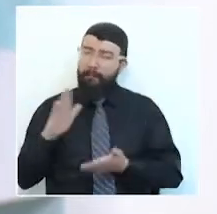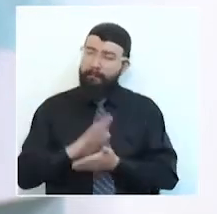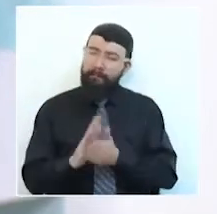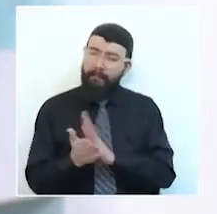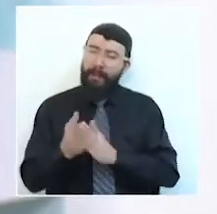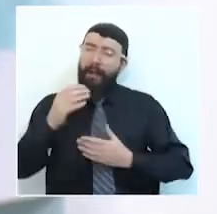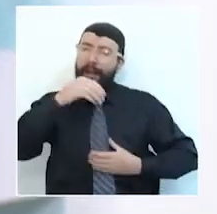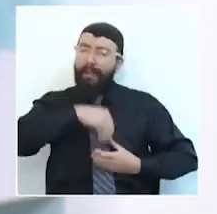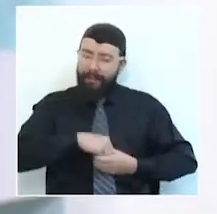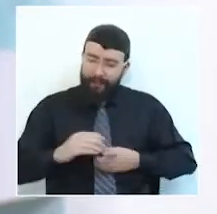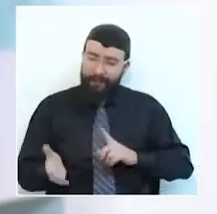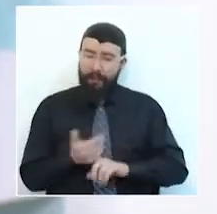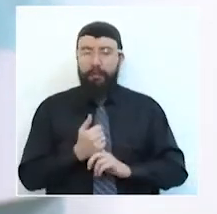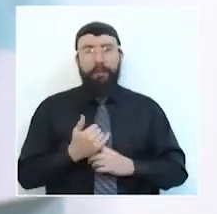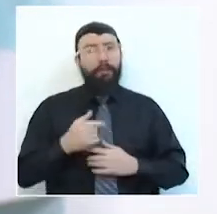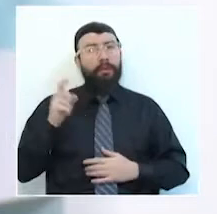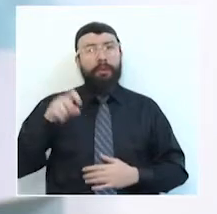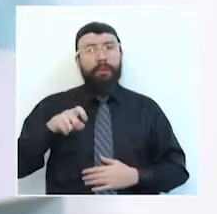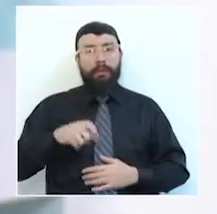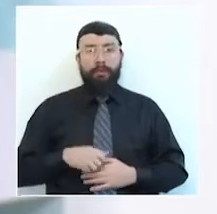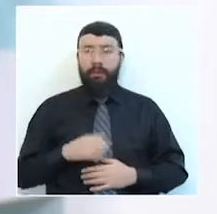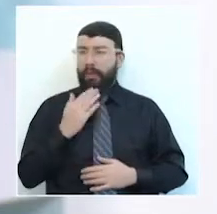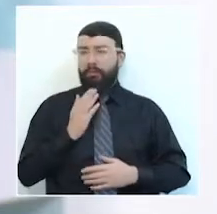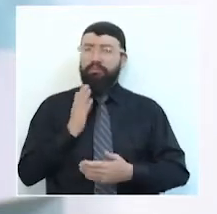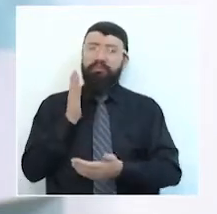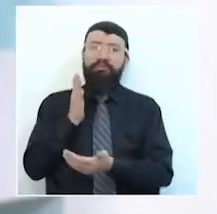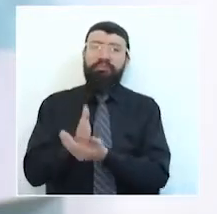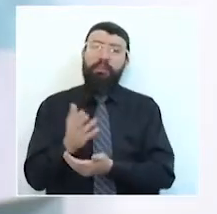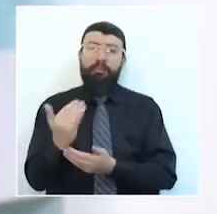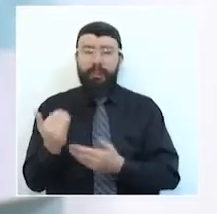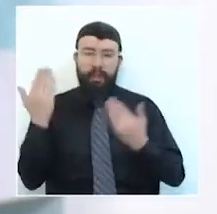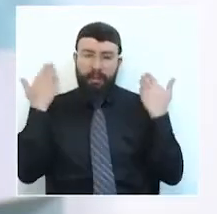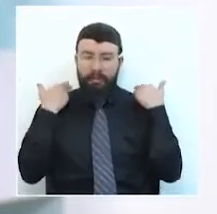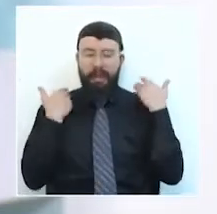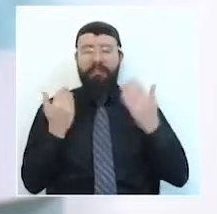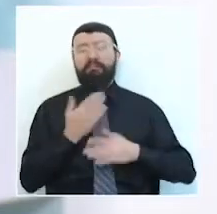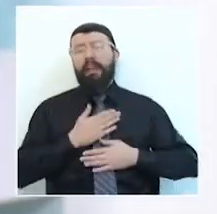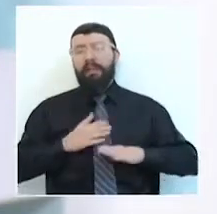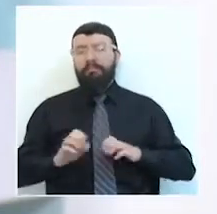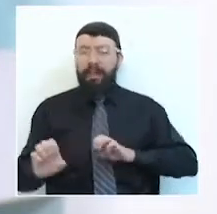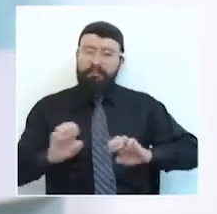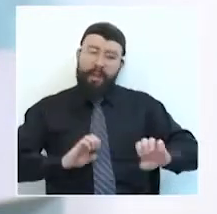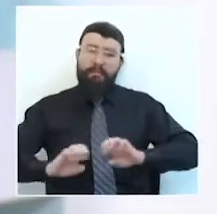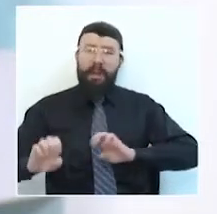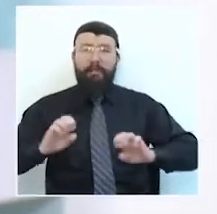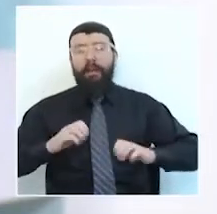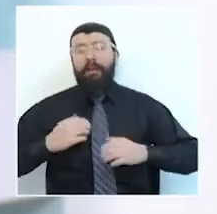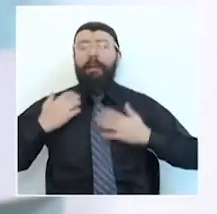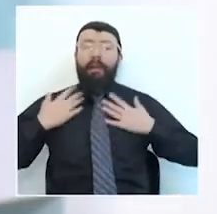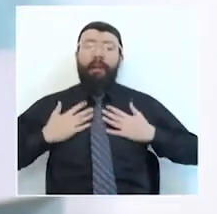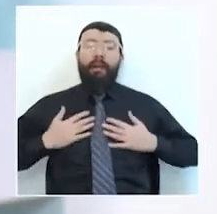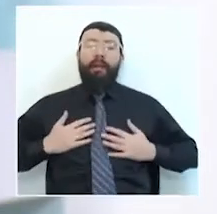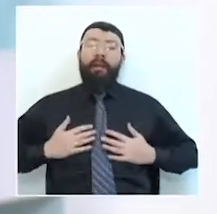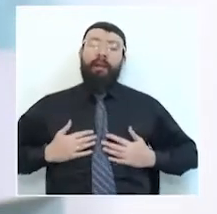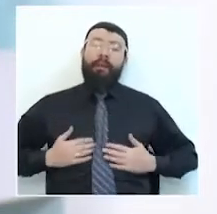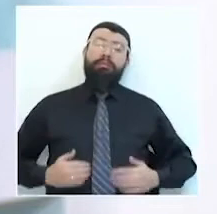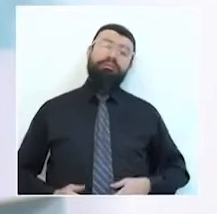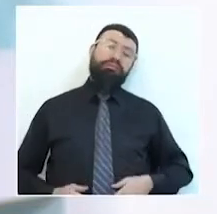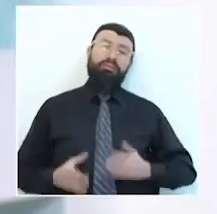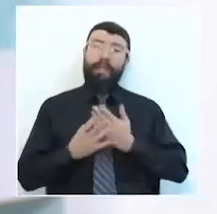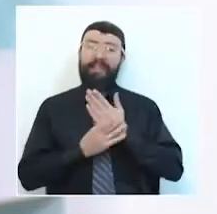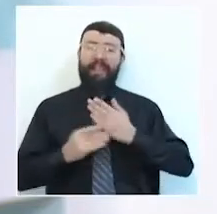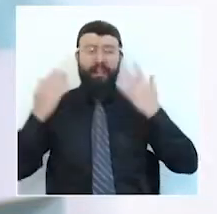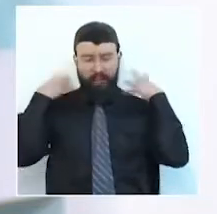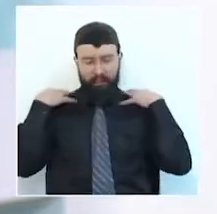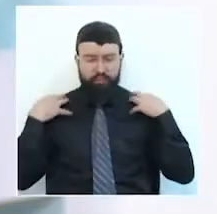es muy necesario tú puedes ir a un spa te puede hacer un masaje te pueden descontracturar te pueden dejar como